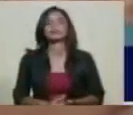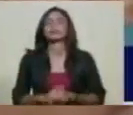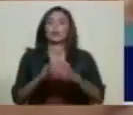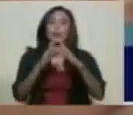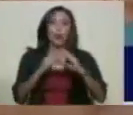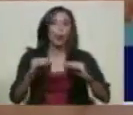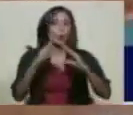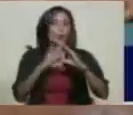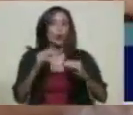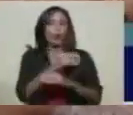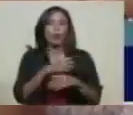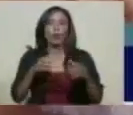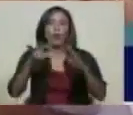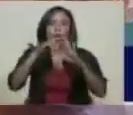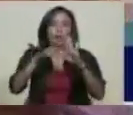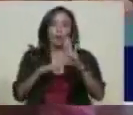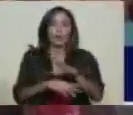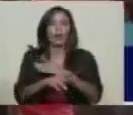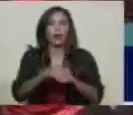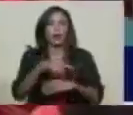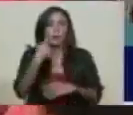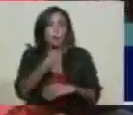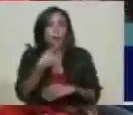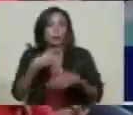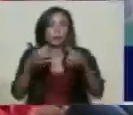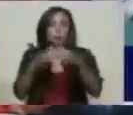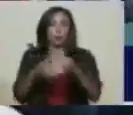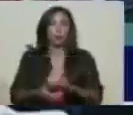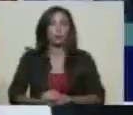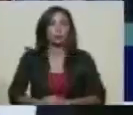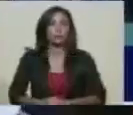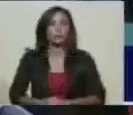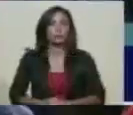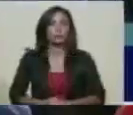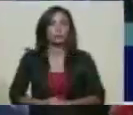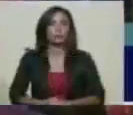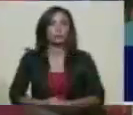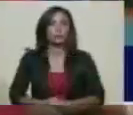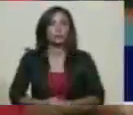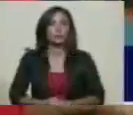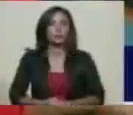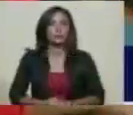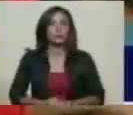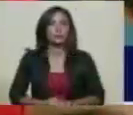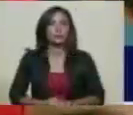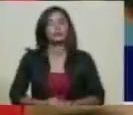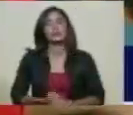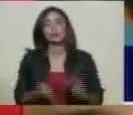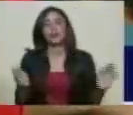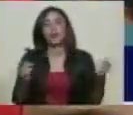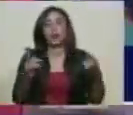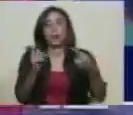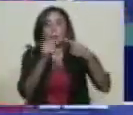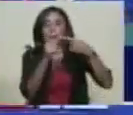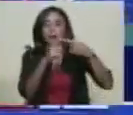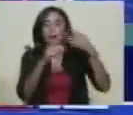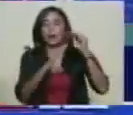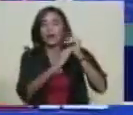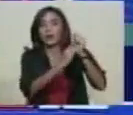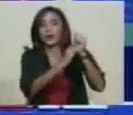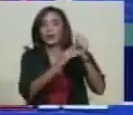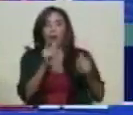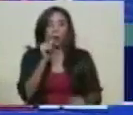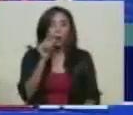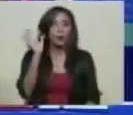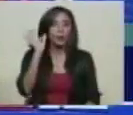partido, León Heredia, las estructuras de base, empezando por el líder la lideresa